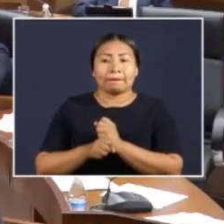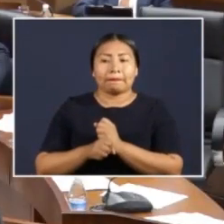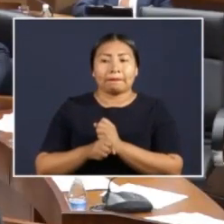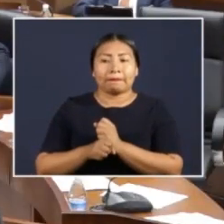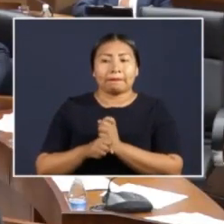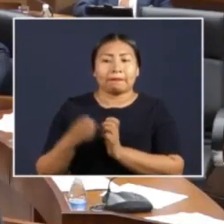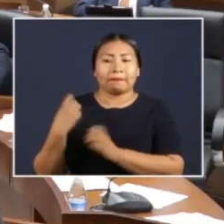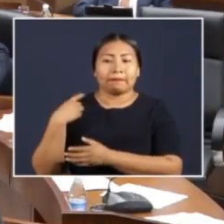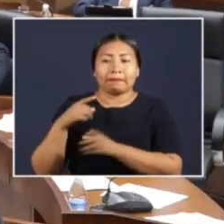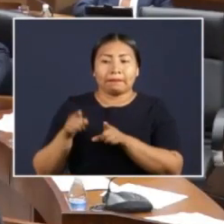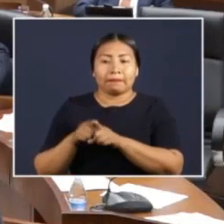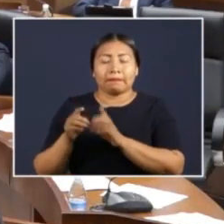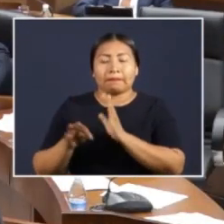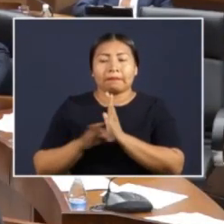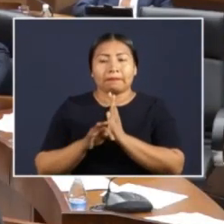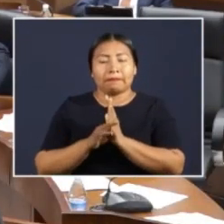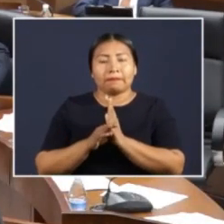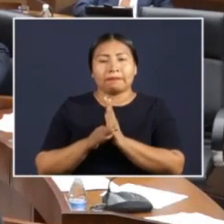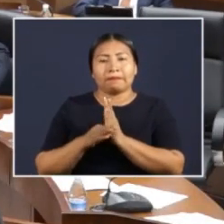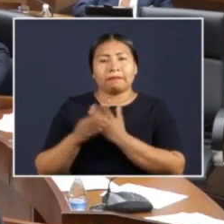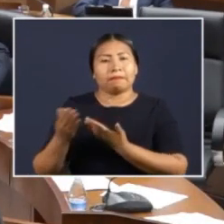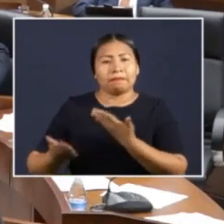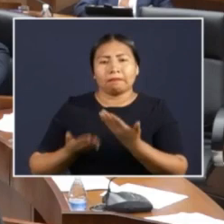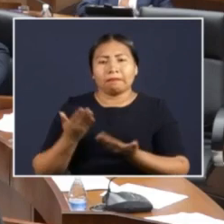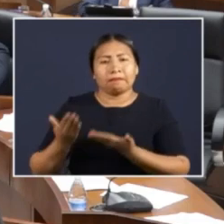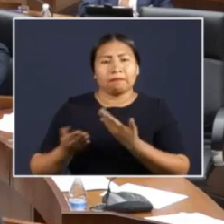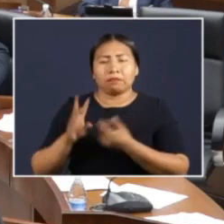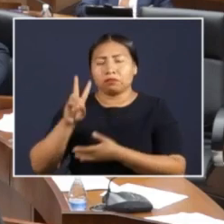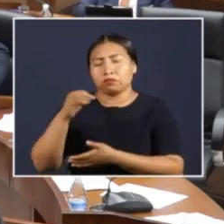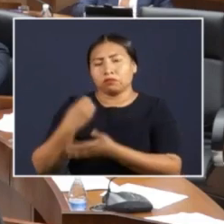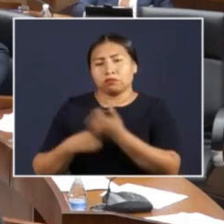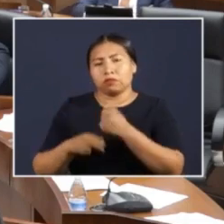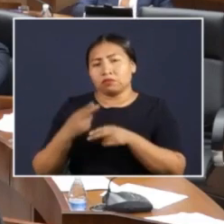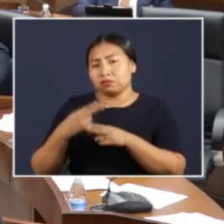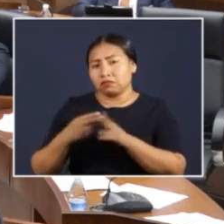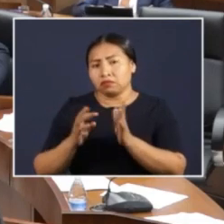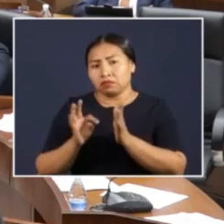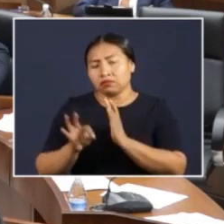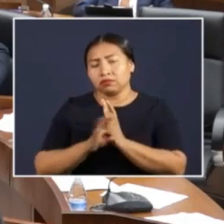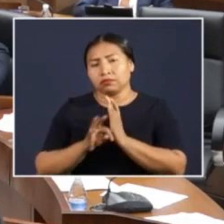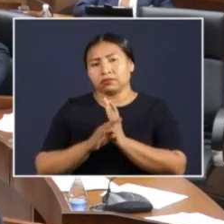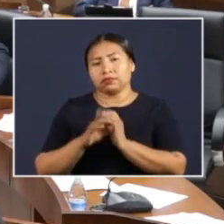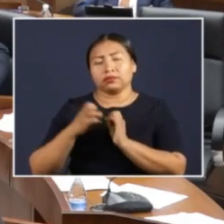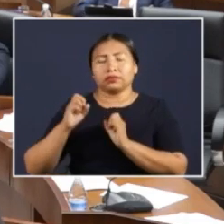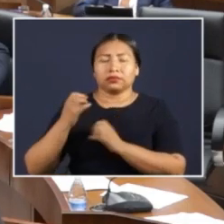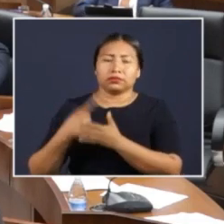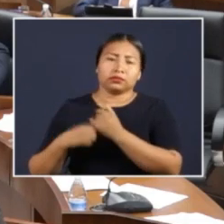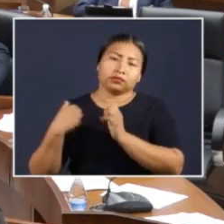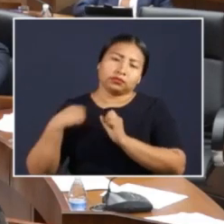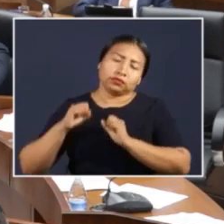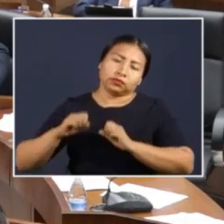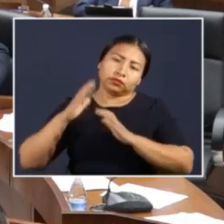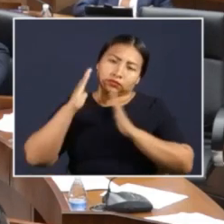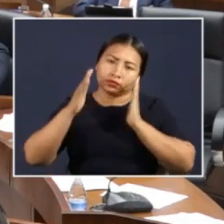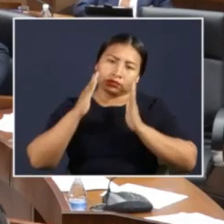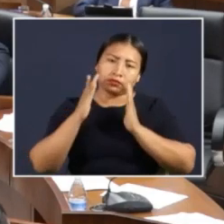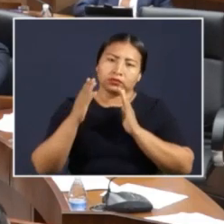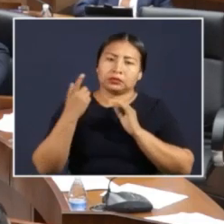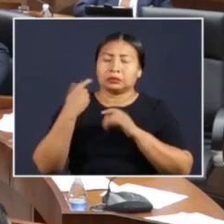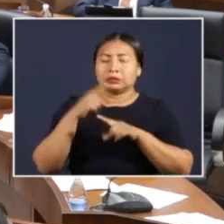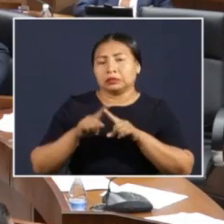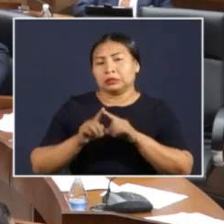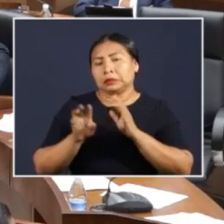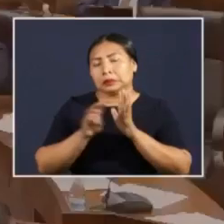dirección de tecnología e innovación que no se llamará más solamente tecnología sino que también atenderá a las nuevas tendencias en esta materia